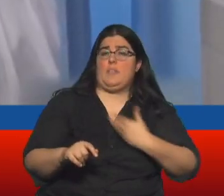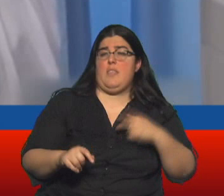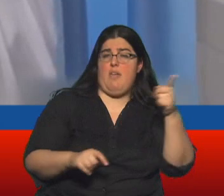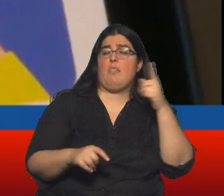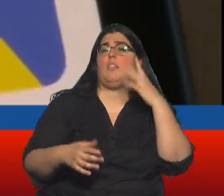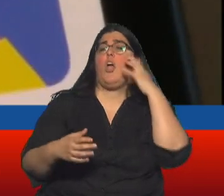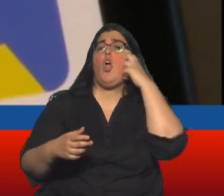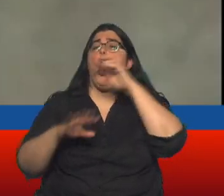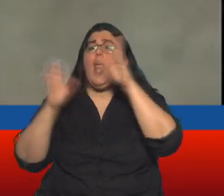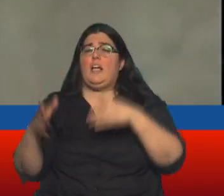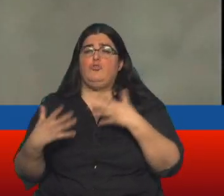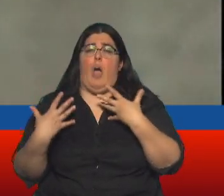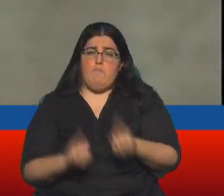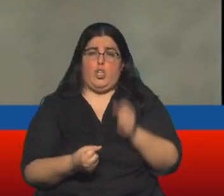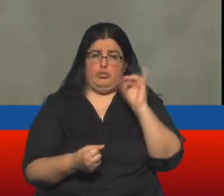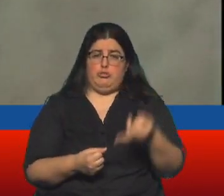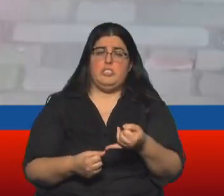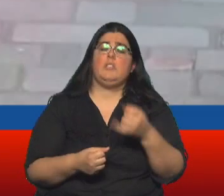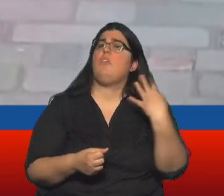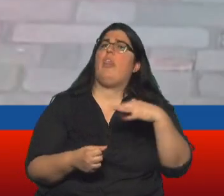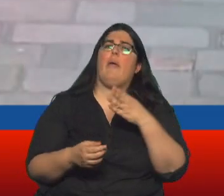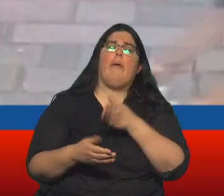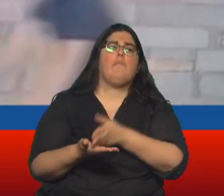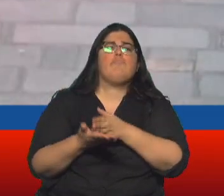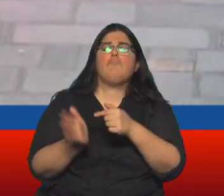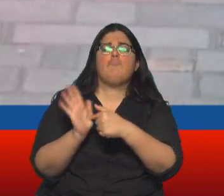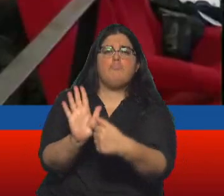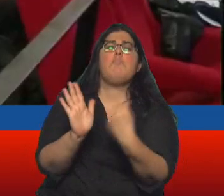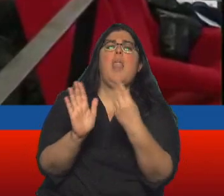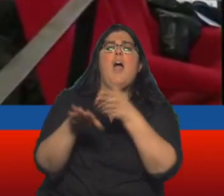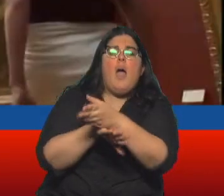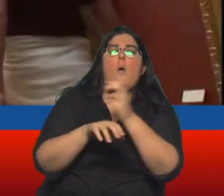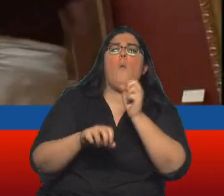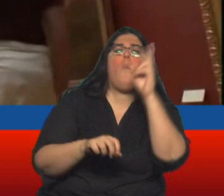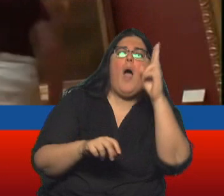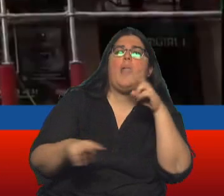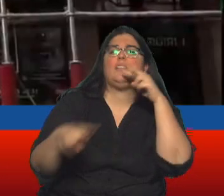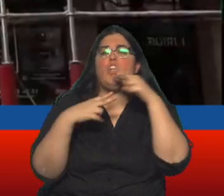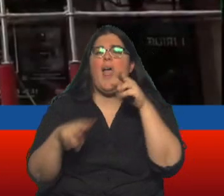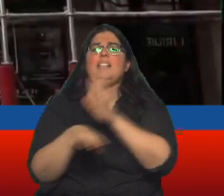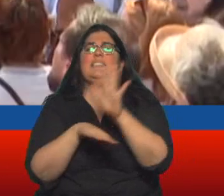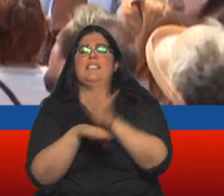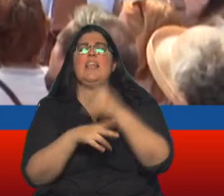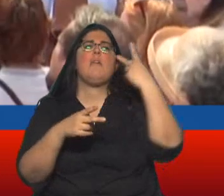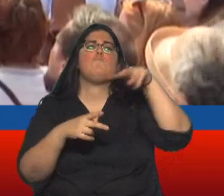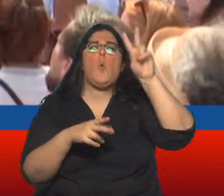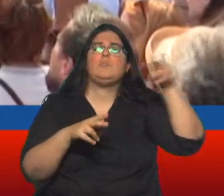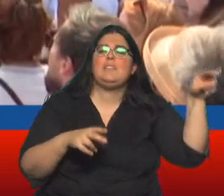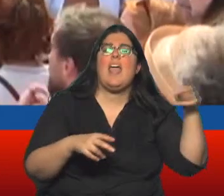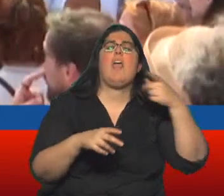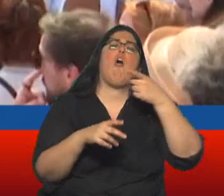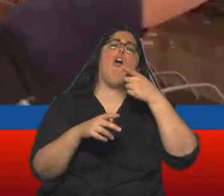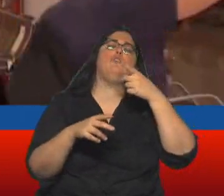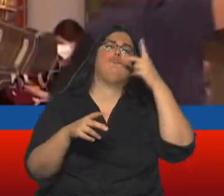y el Congreso, exige presentar el pase para entrar a bares, restaurantes, cines, museos, teatros, hospitales